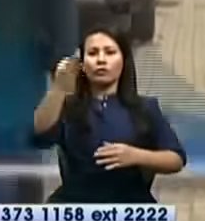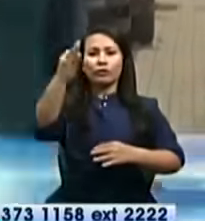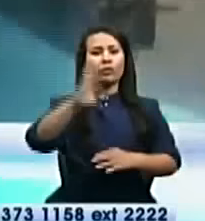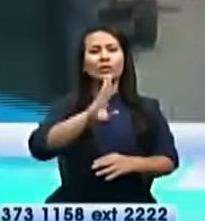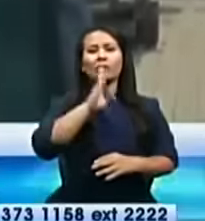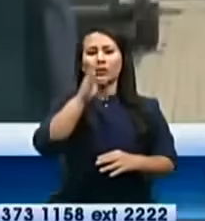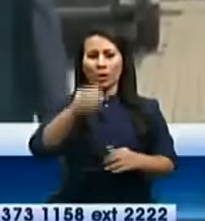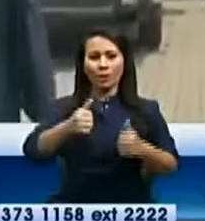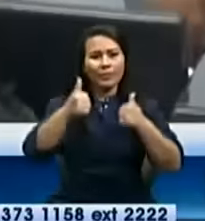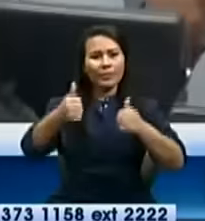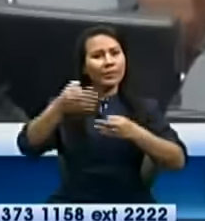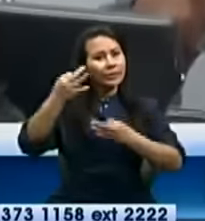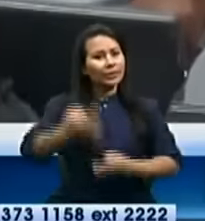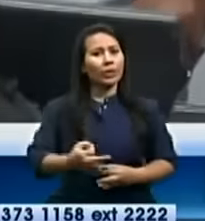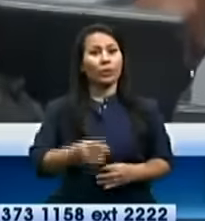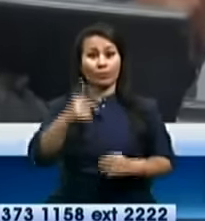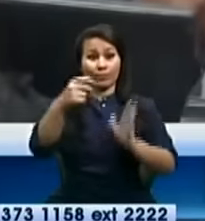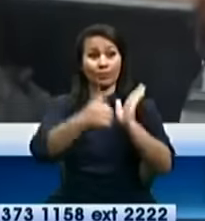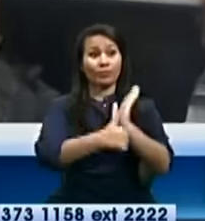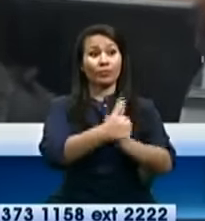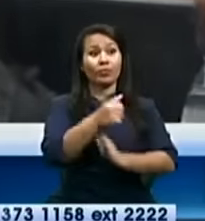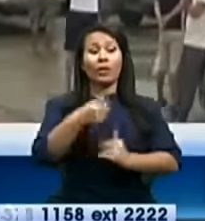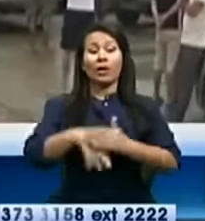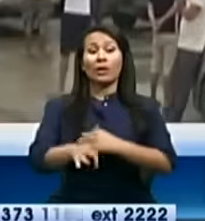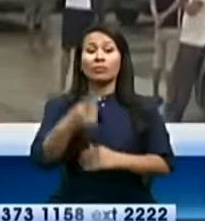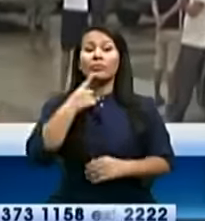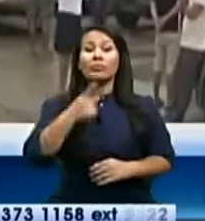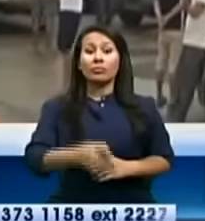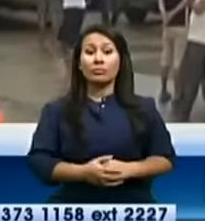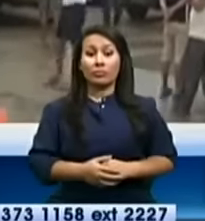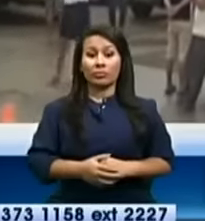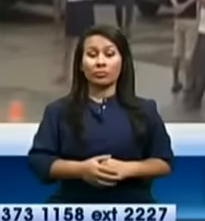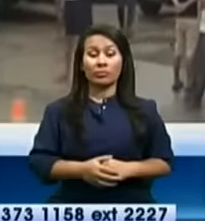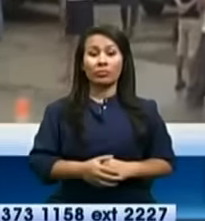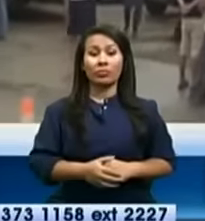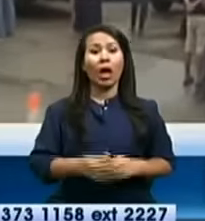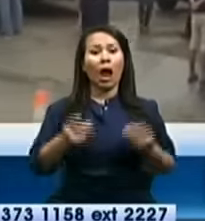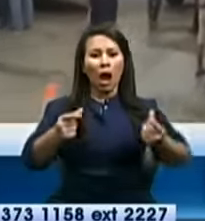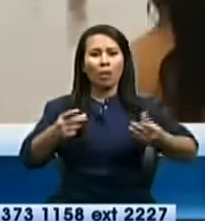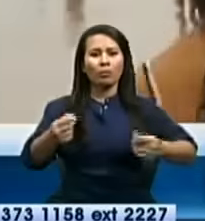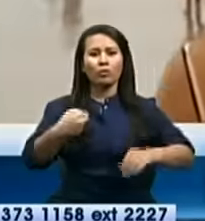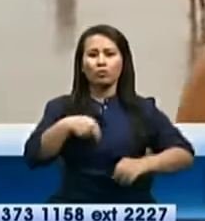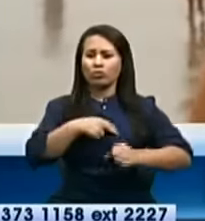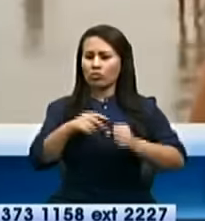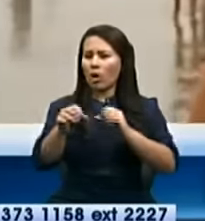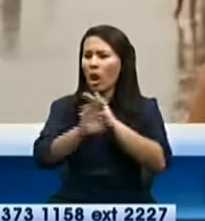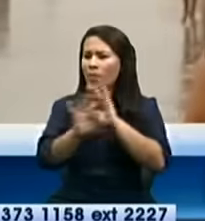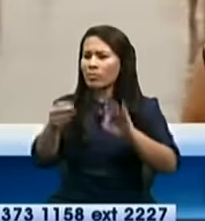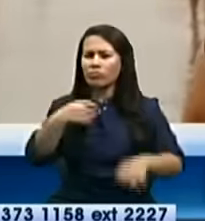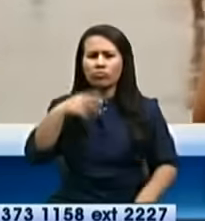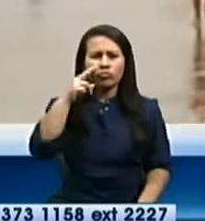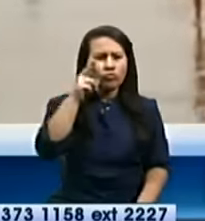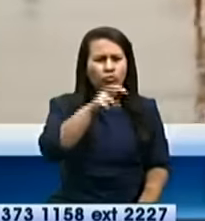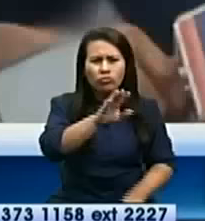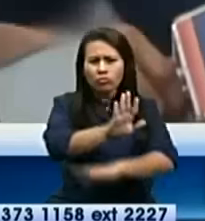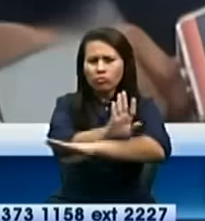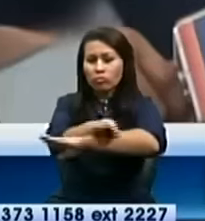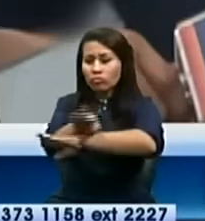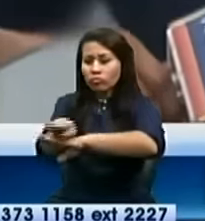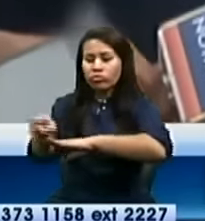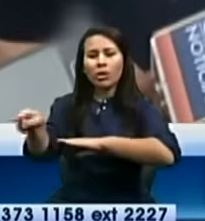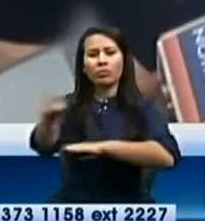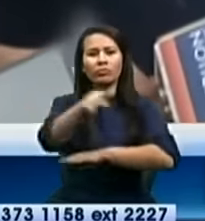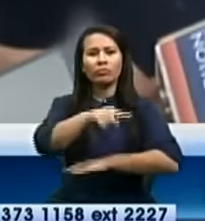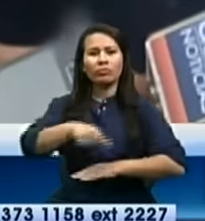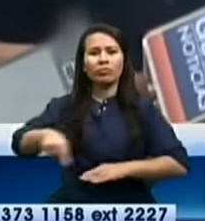siempre garantizada. El ministro del Interior manifestó que se dará de inmediato un saneamiento total a esta comunidad. Hay